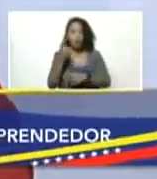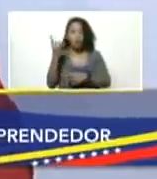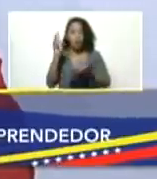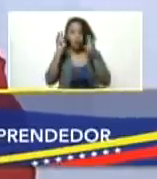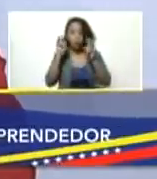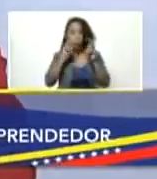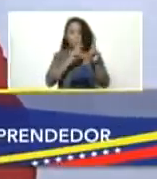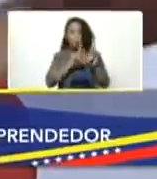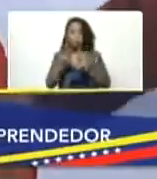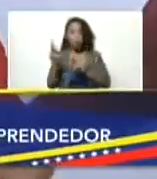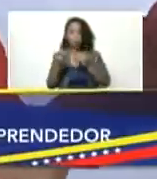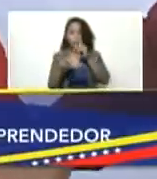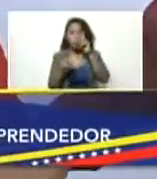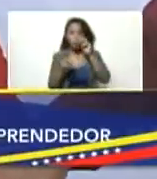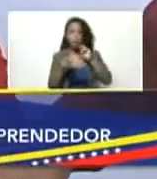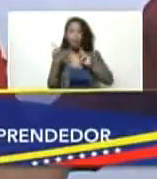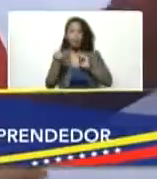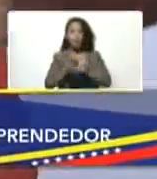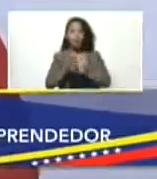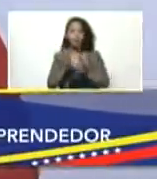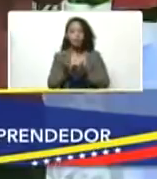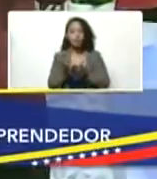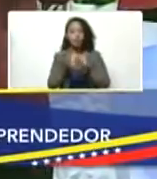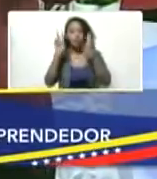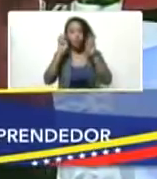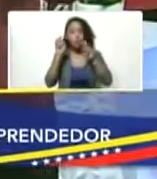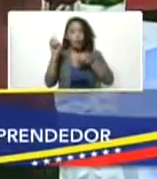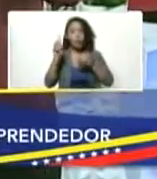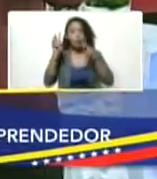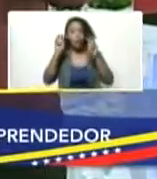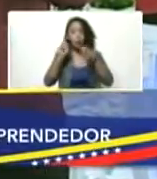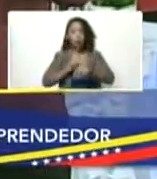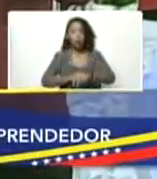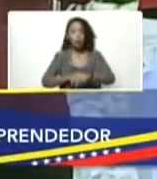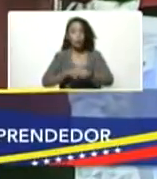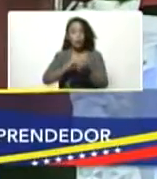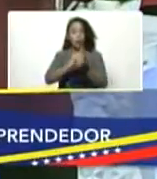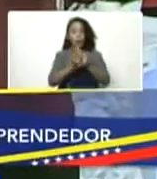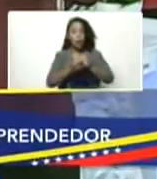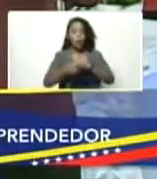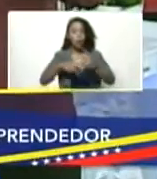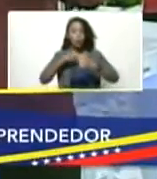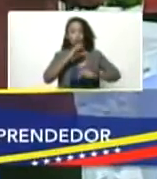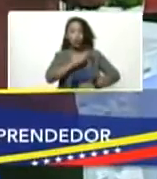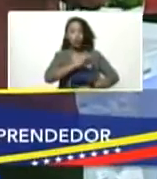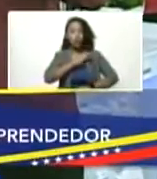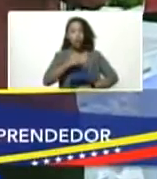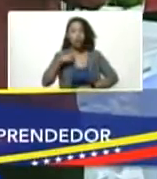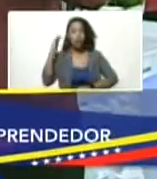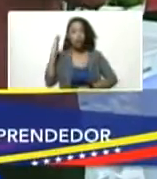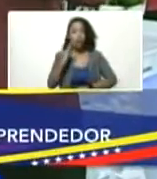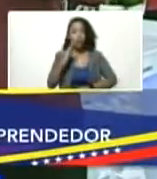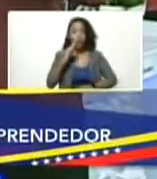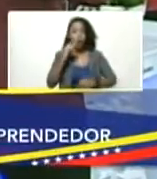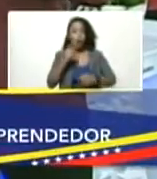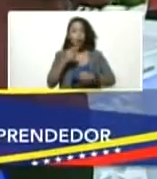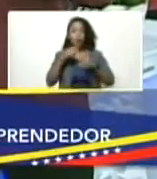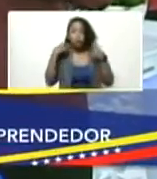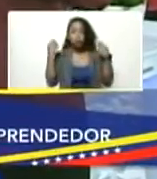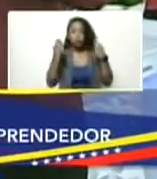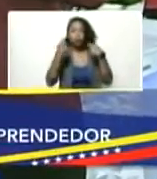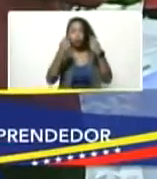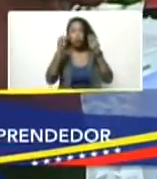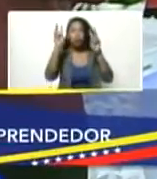nuevo plan. Ese es el mundo nuevo. Esa es la nueva época de transición al socialismo que yo vengo pregonando. La